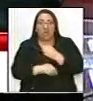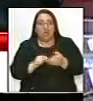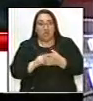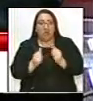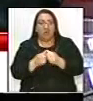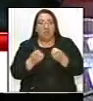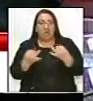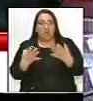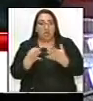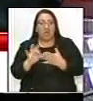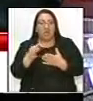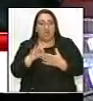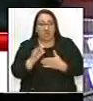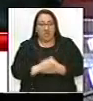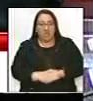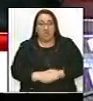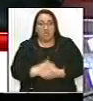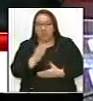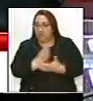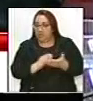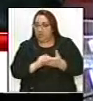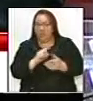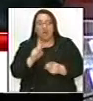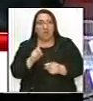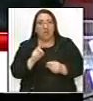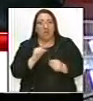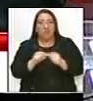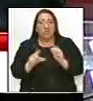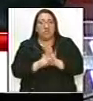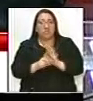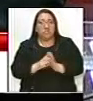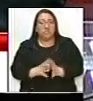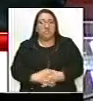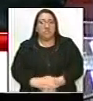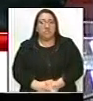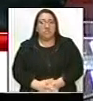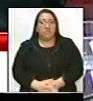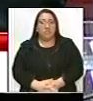mayoría calificada, o sea, la mitad más uno del número legal, o sea, no mayoría simple.